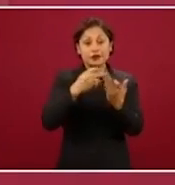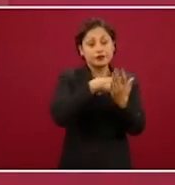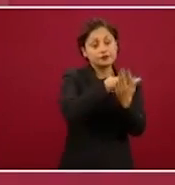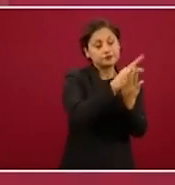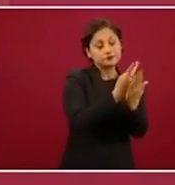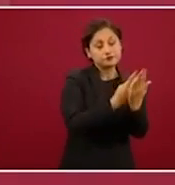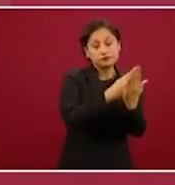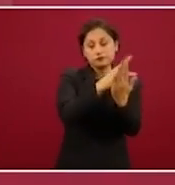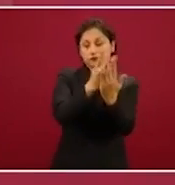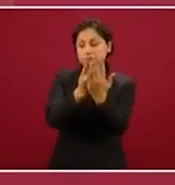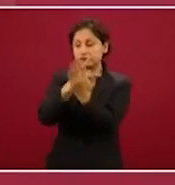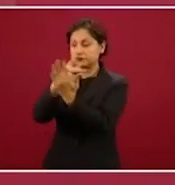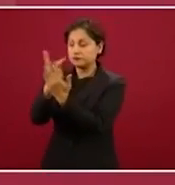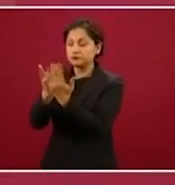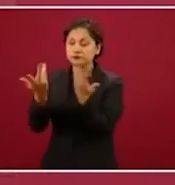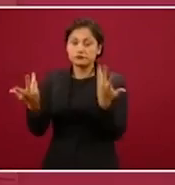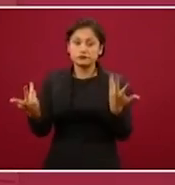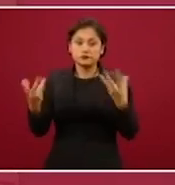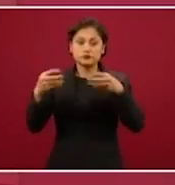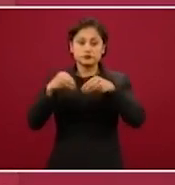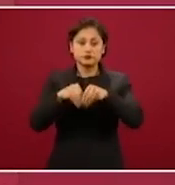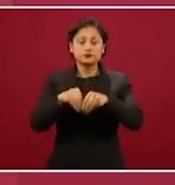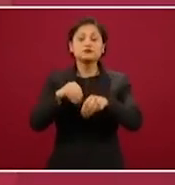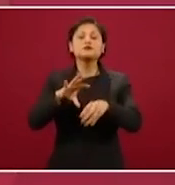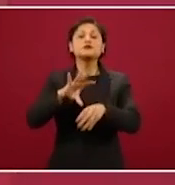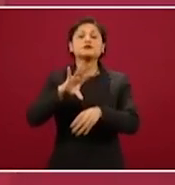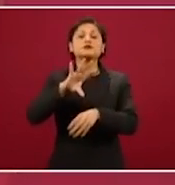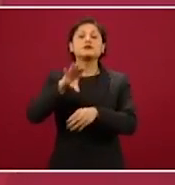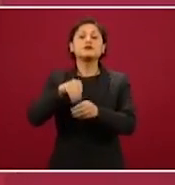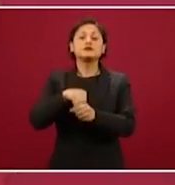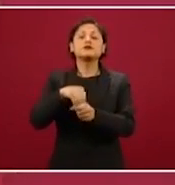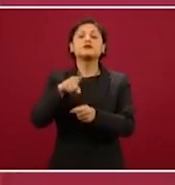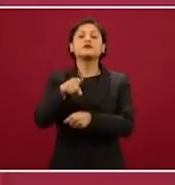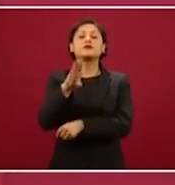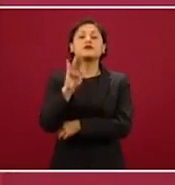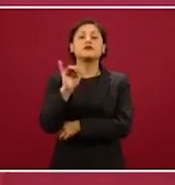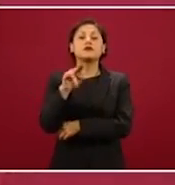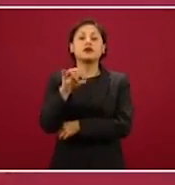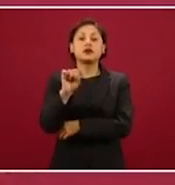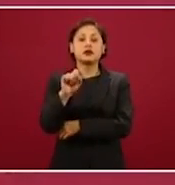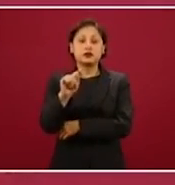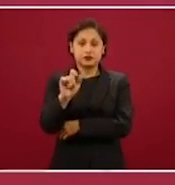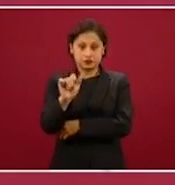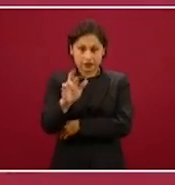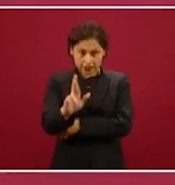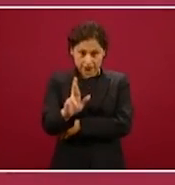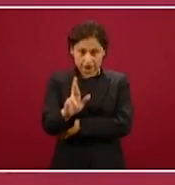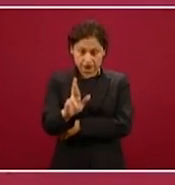bienestar. El programa de Jóvenes Construyendo el Futuro